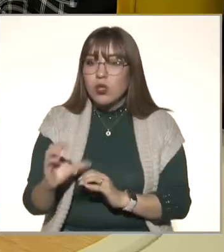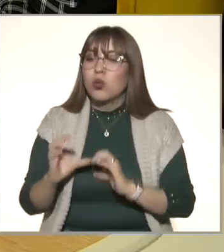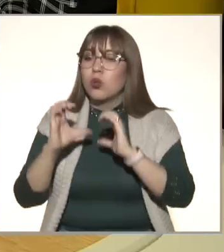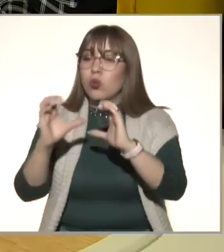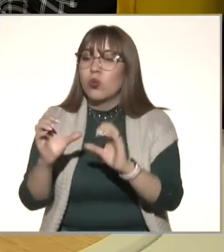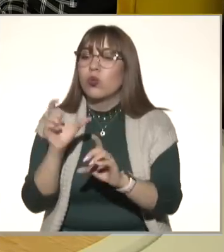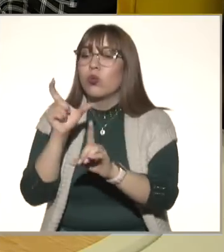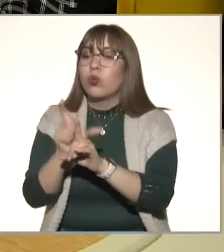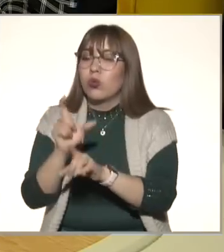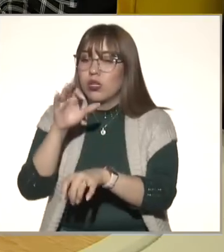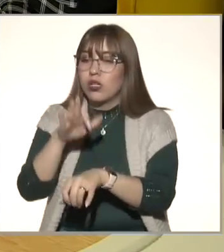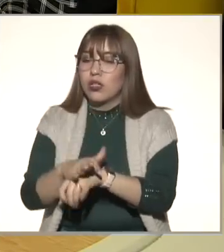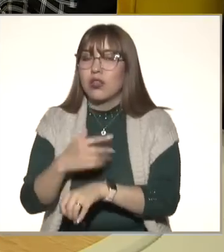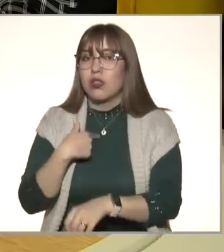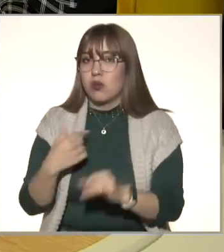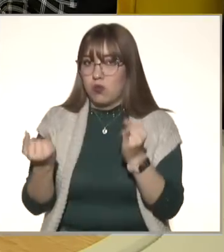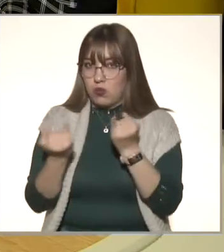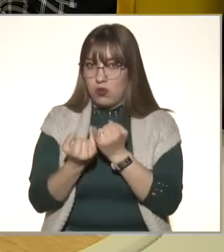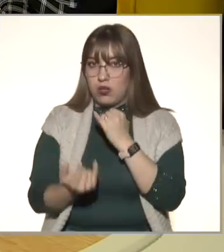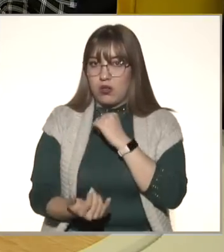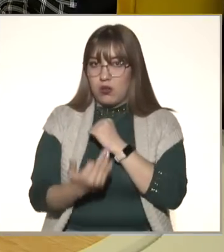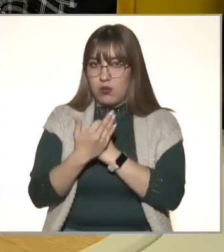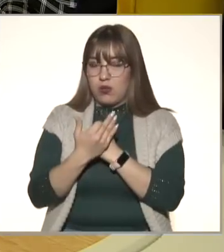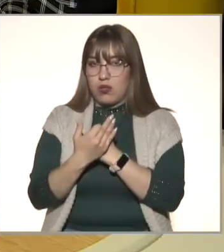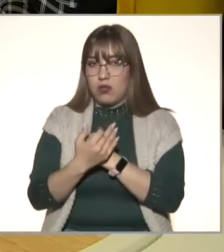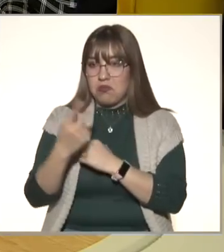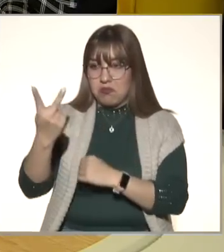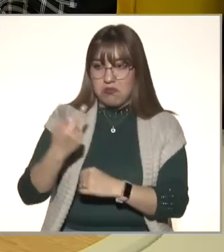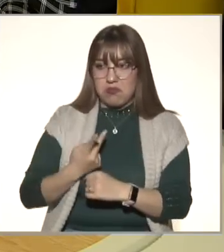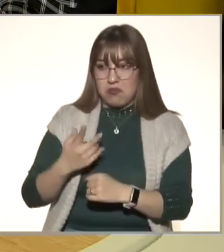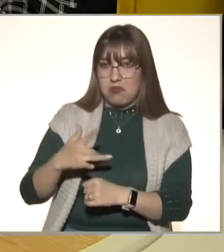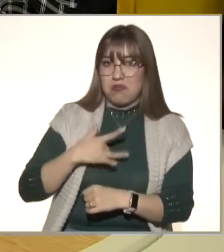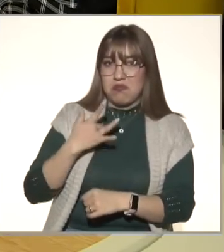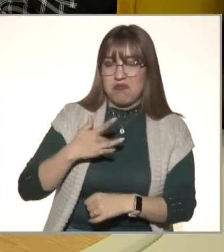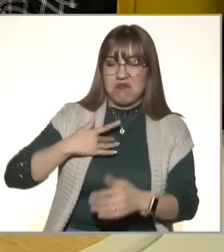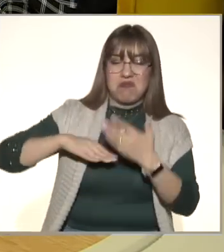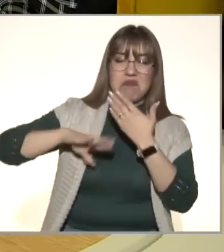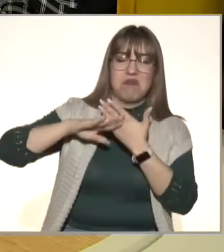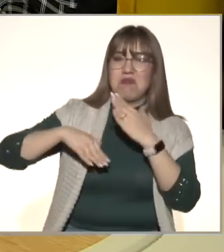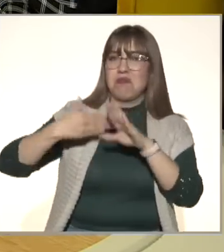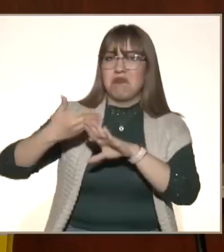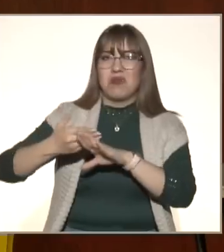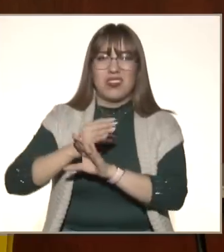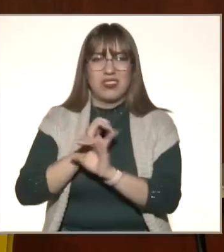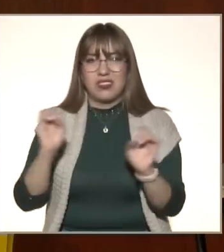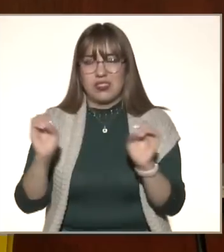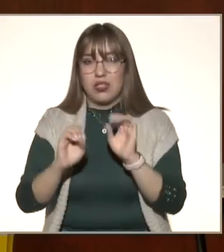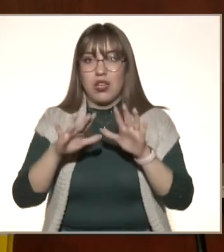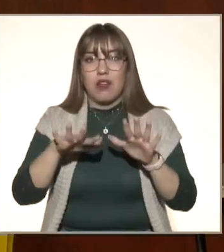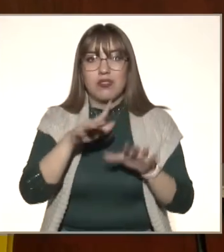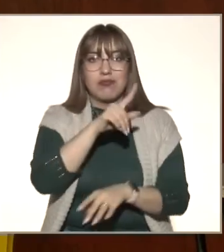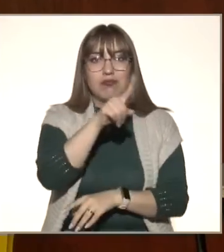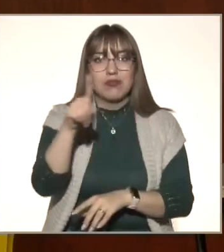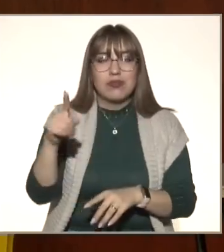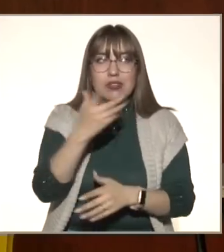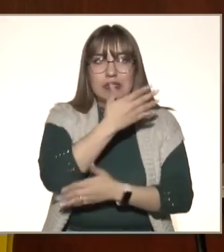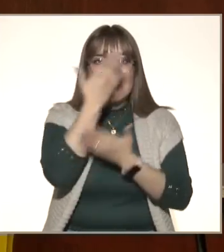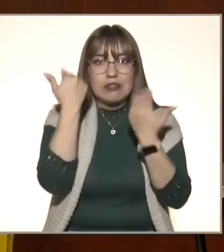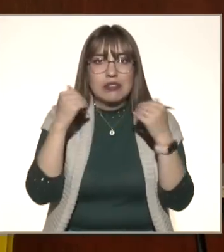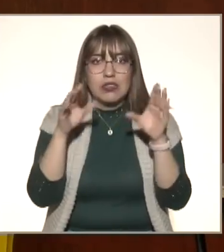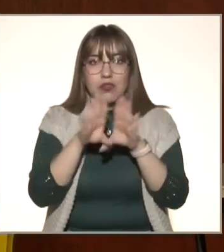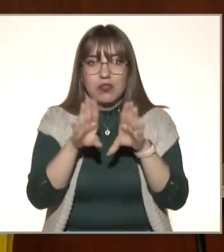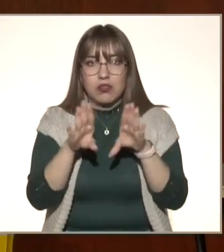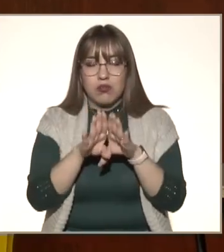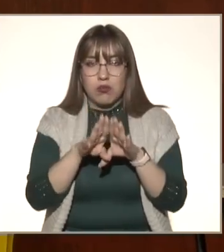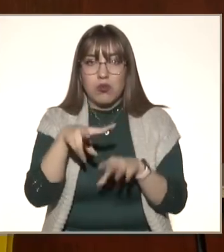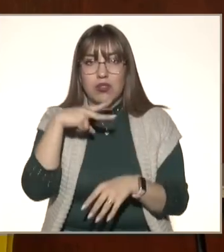que me cuida a mí y que a ninguna de las dos partes nos hace sentir violentadas, porque creo que ahí es donde muchos nos atoramos y el conflicto navideño